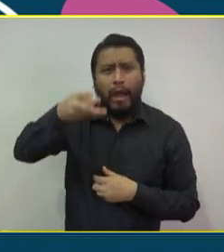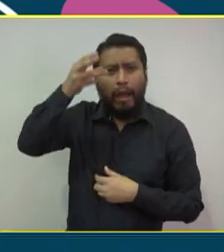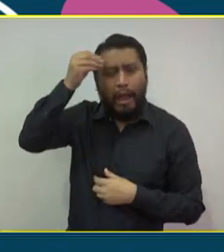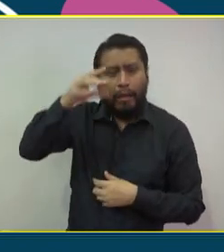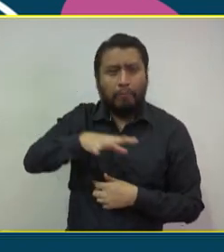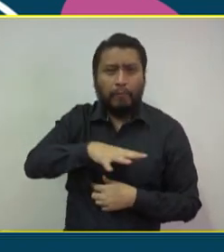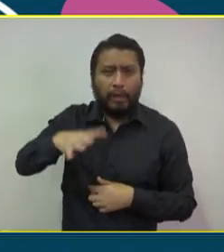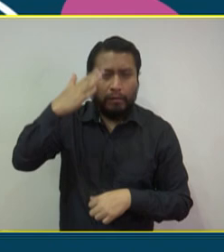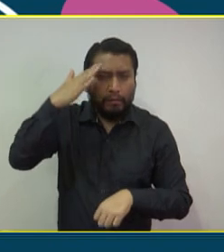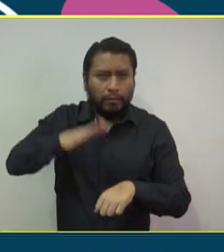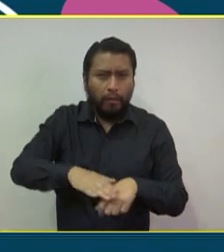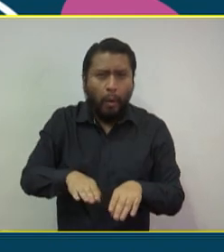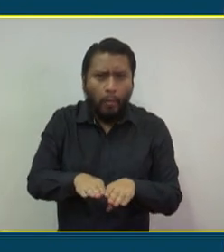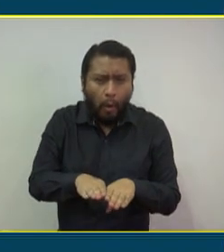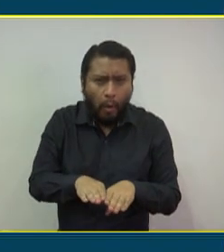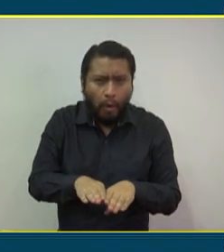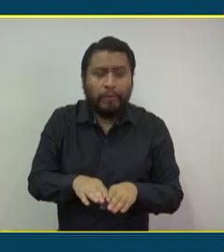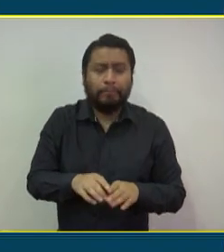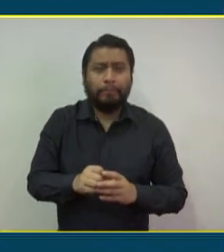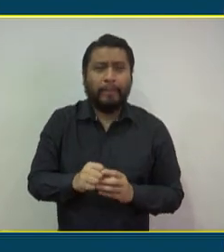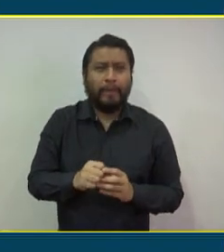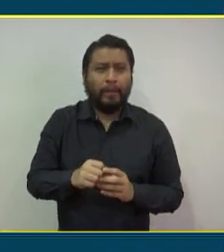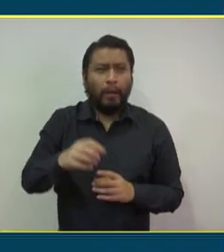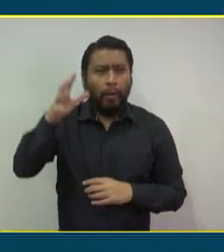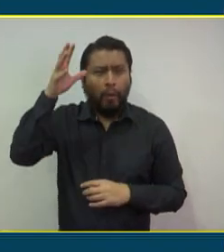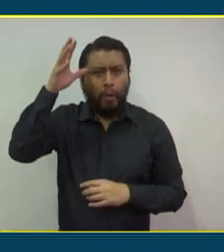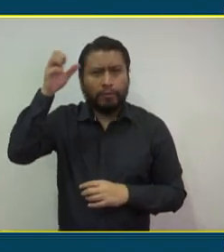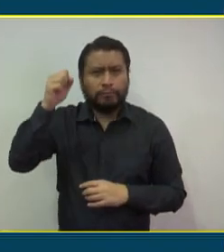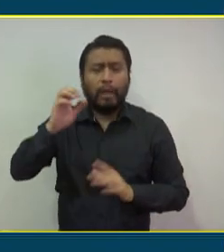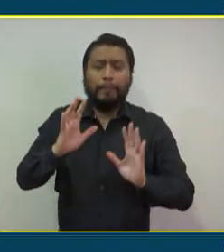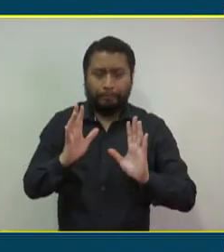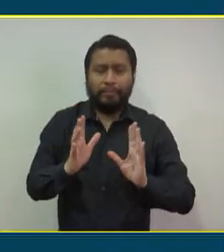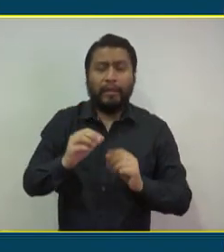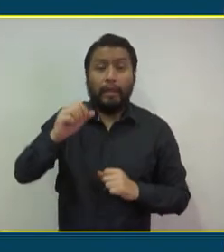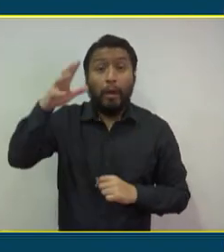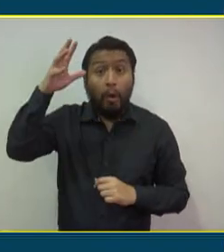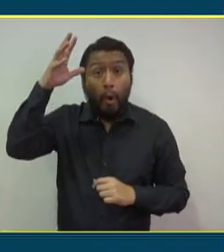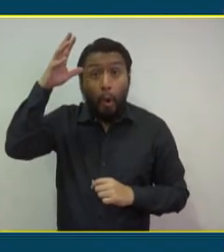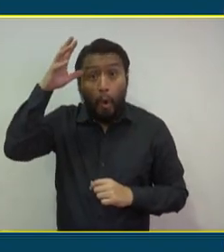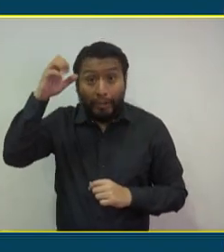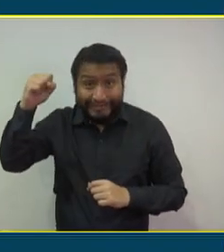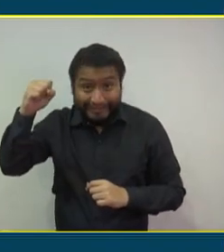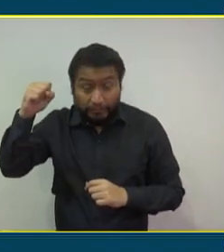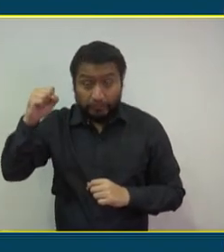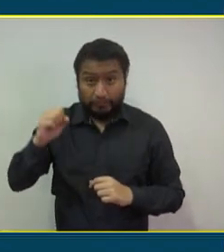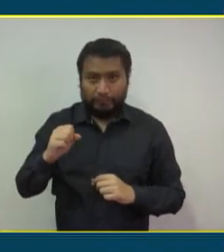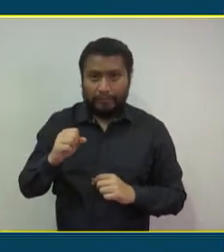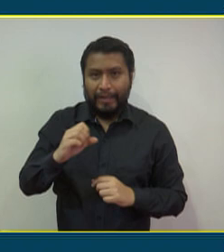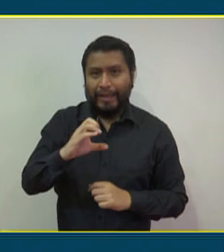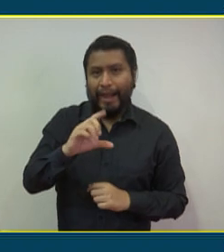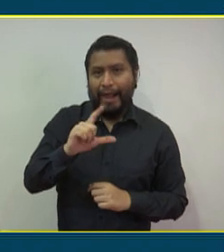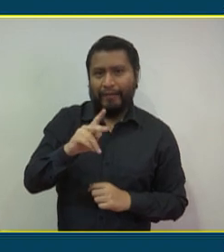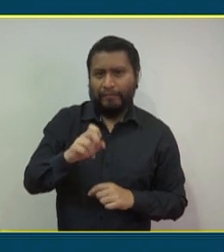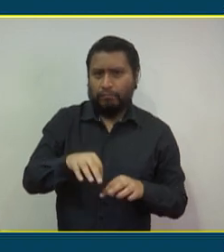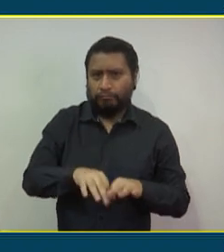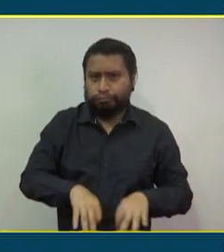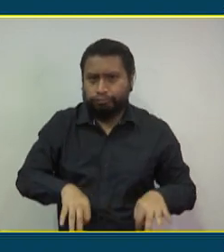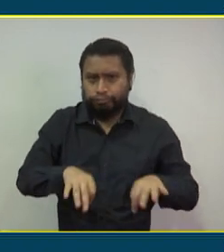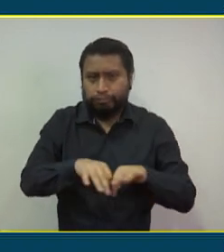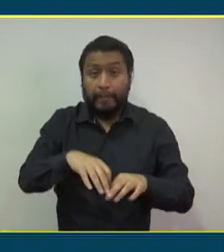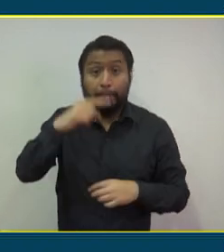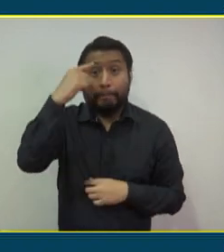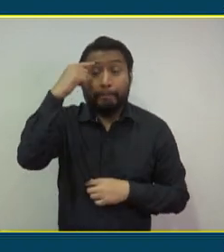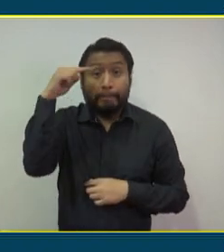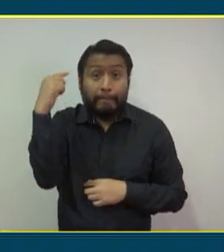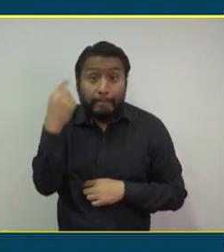Y nuestros conceptos… Ya cambiaron, por favor. Definido esto, nuestros conceptos clave para no perder el hilo